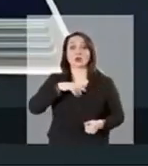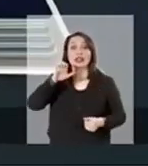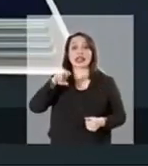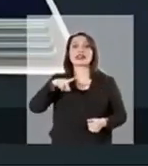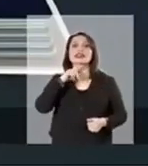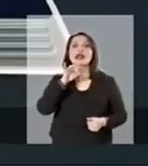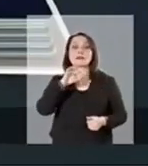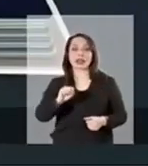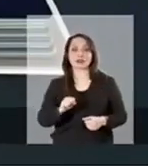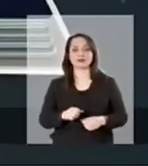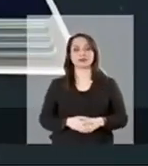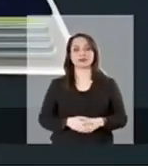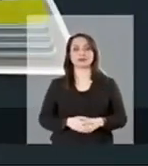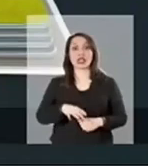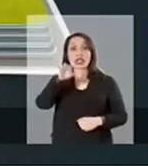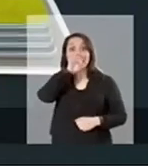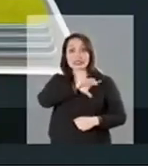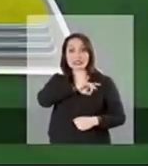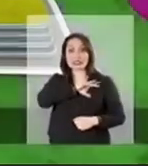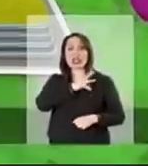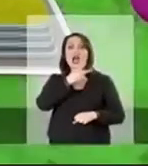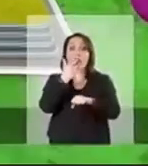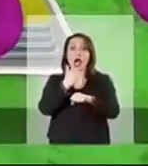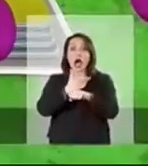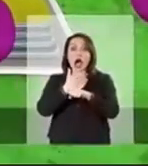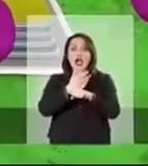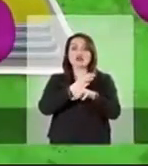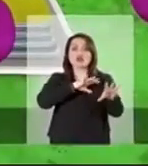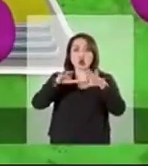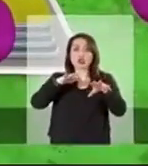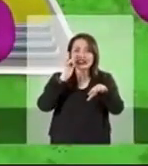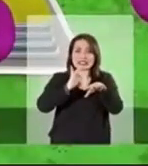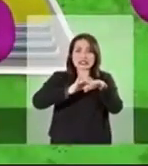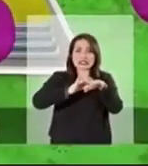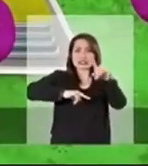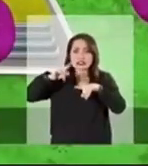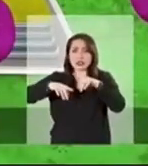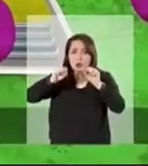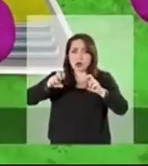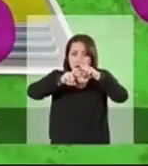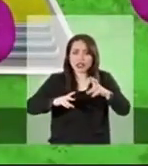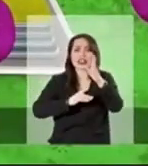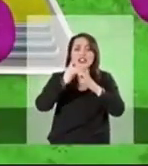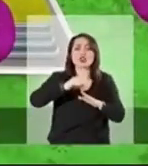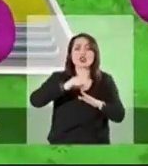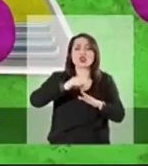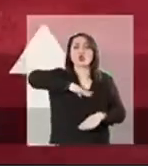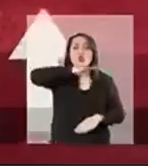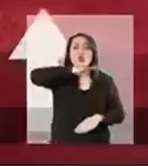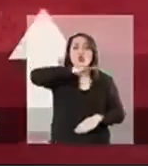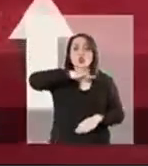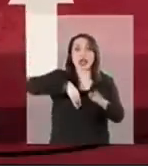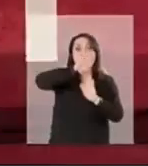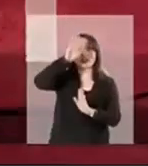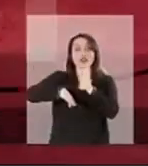esto se le llama entalpía. En nuestro país contamos con recursos termales que nos permiten explorar el desarrollo de aplicaciones de